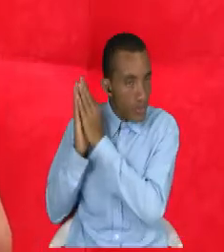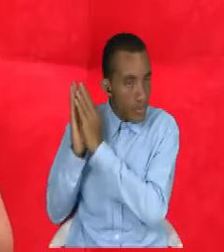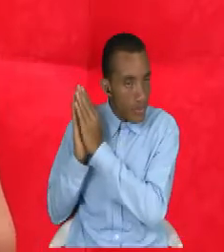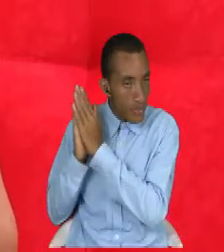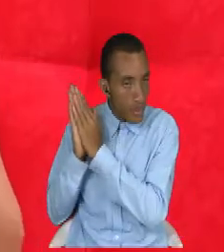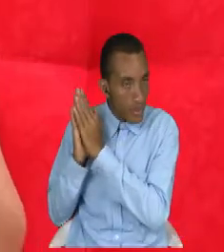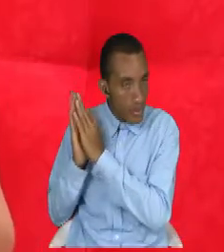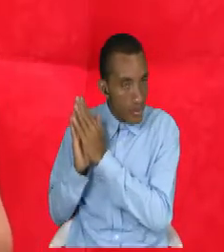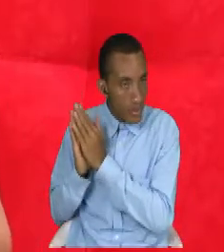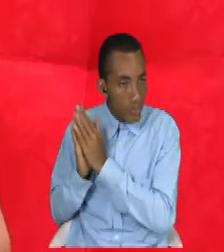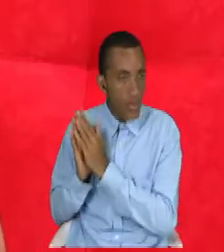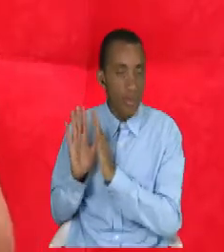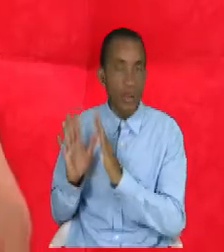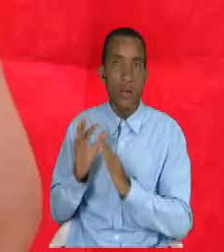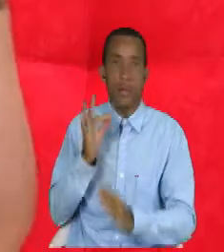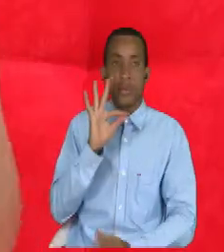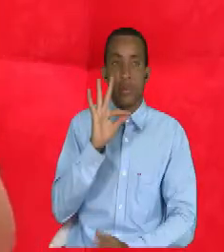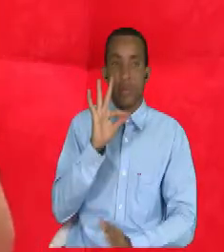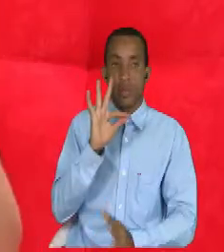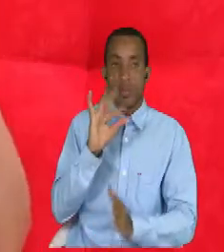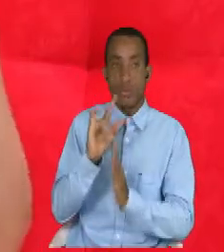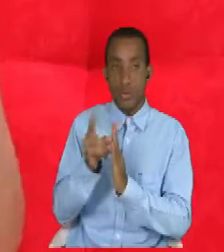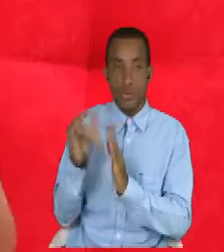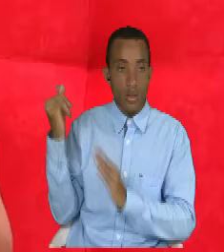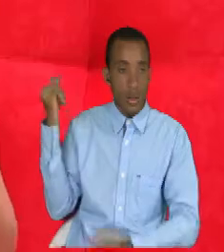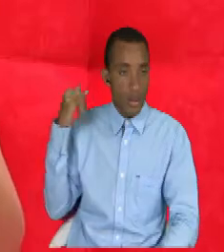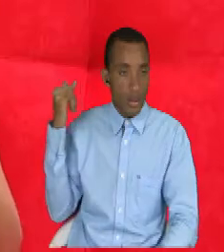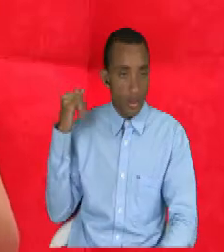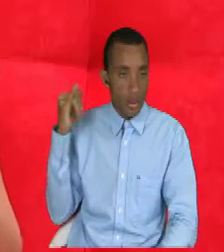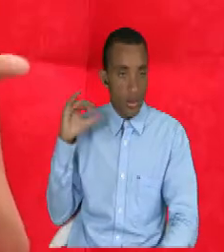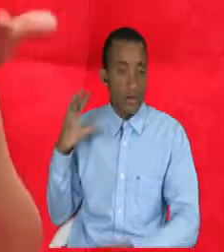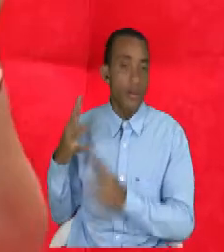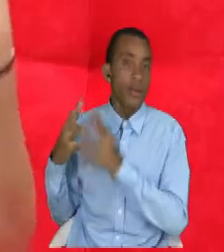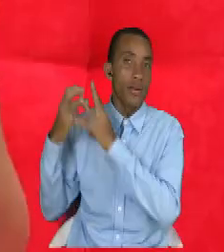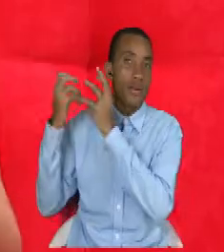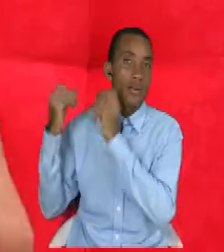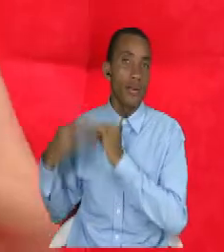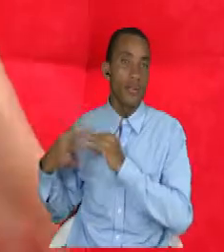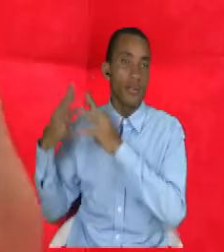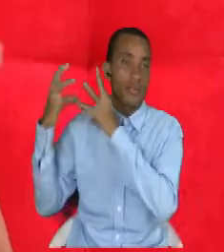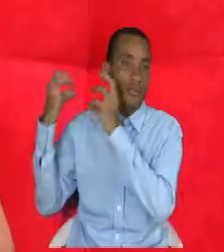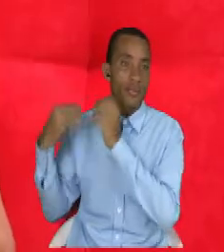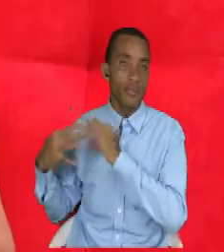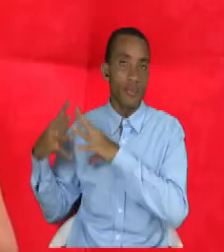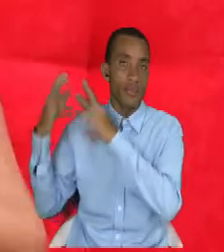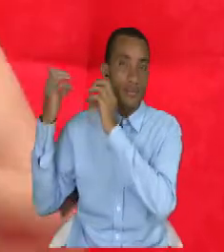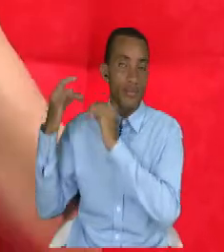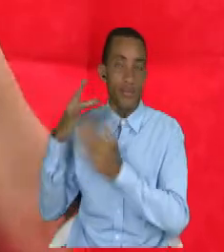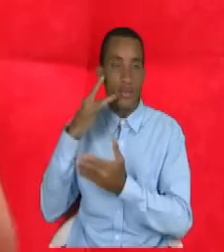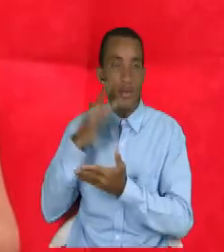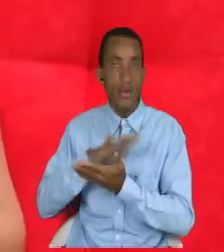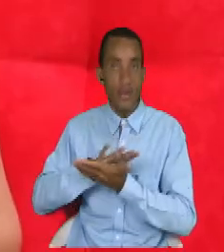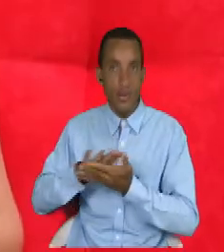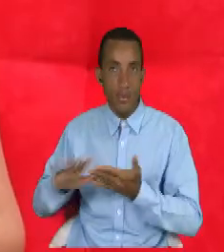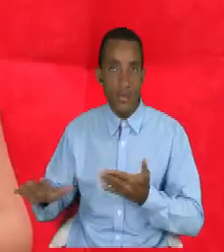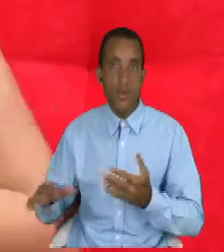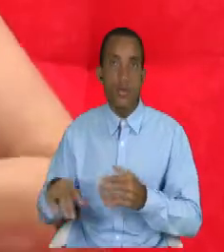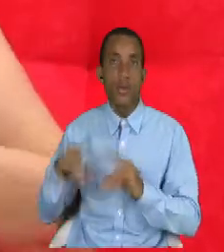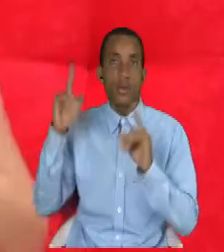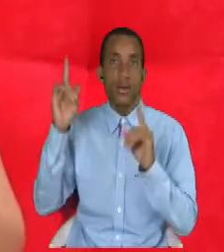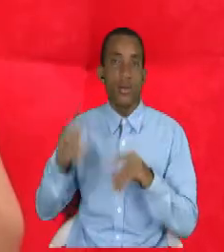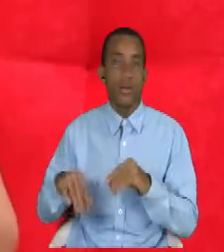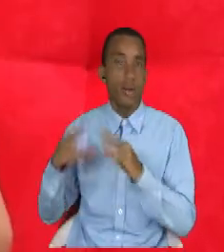vamos a dejarlo tres minutos vamos a darle masaje porque el champú lo que realmente va a hacer es limpiar el cabello limpiar el cuero cabelludo